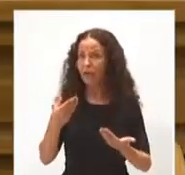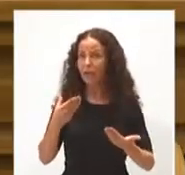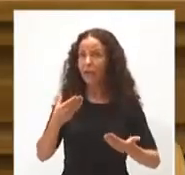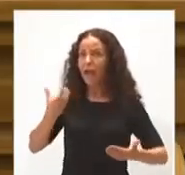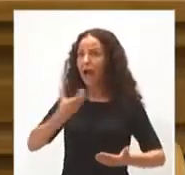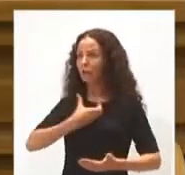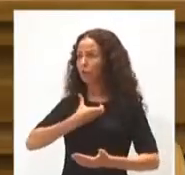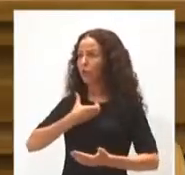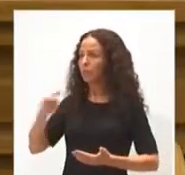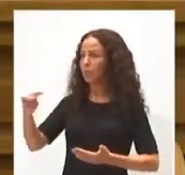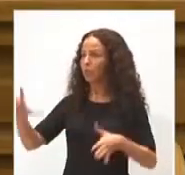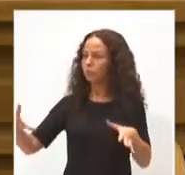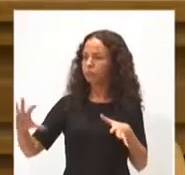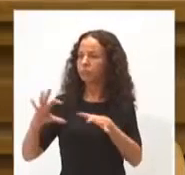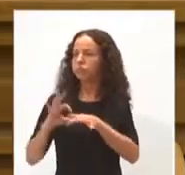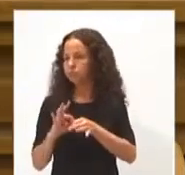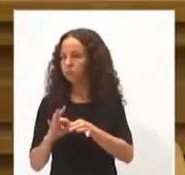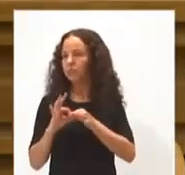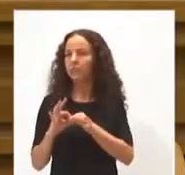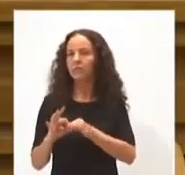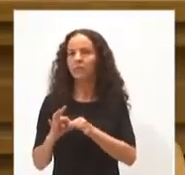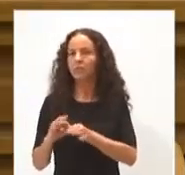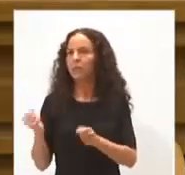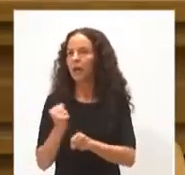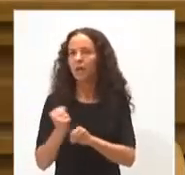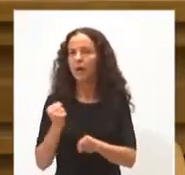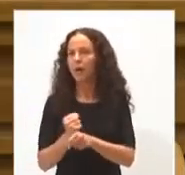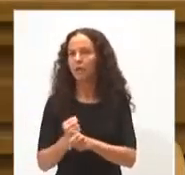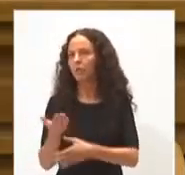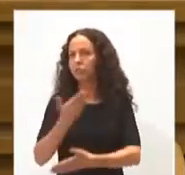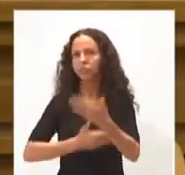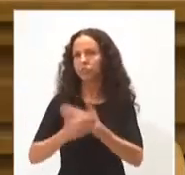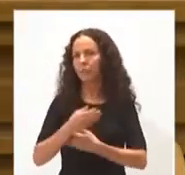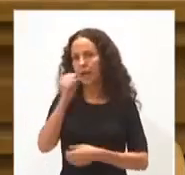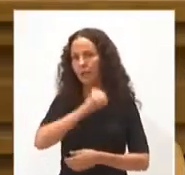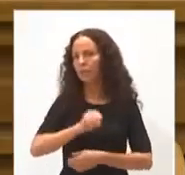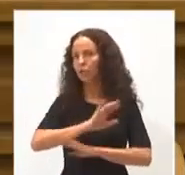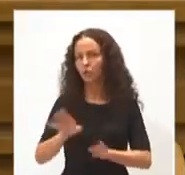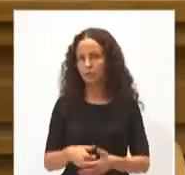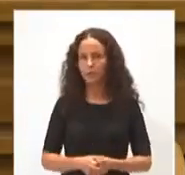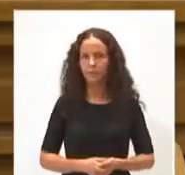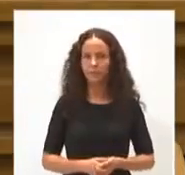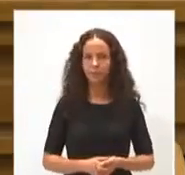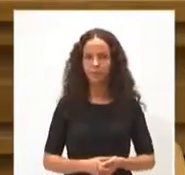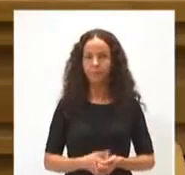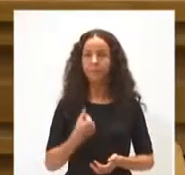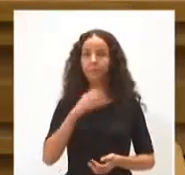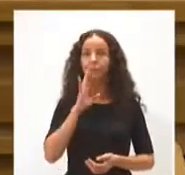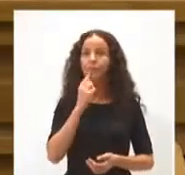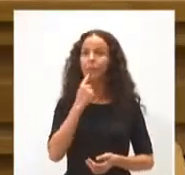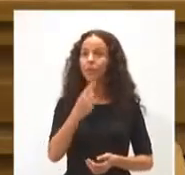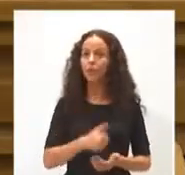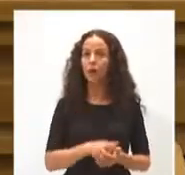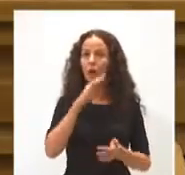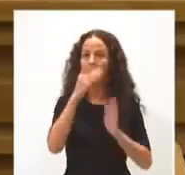gestionando en sintonía con la comunidad autónoma y las maravillas la verdad es que como digo estamos en